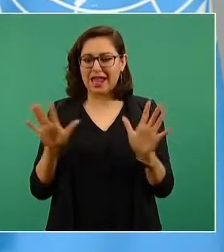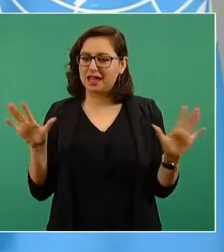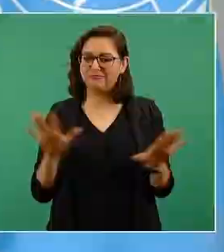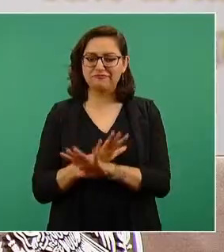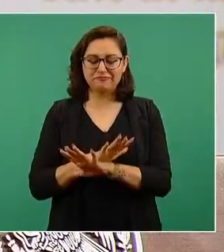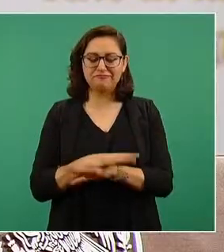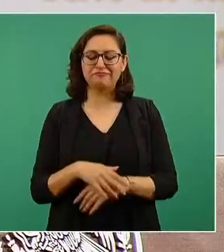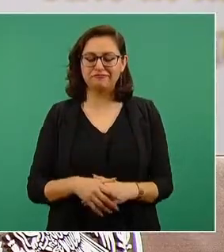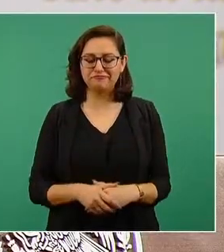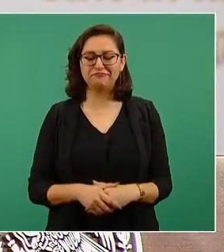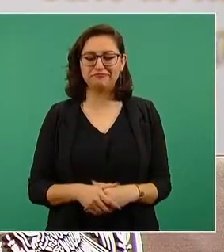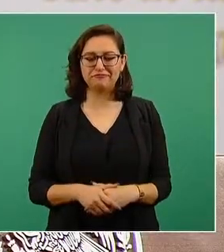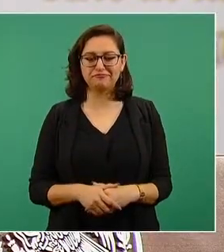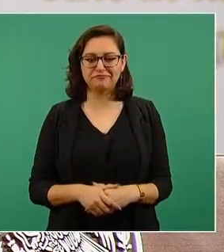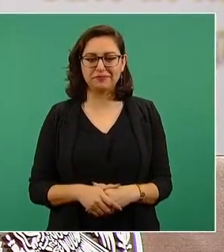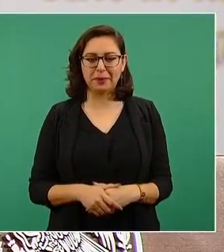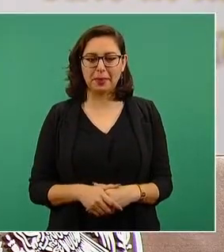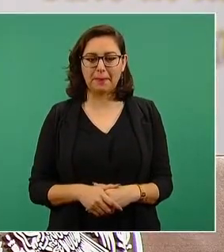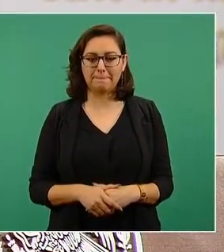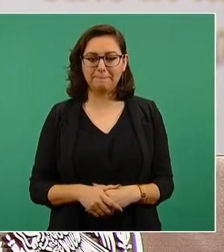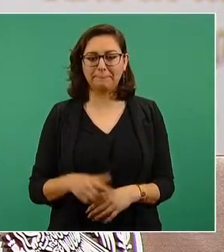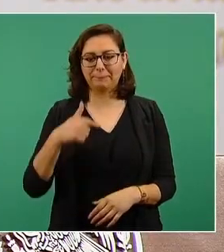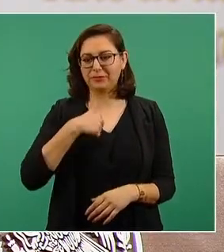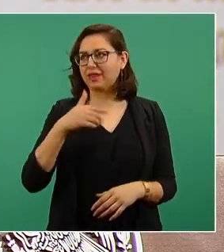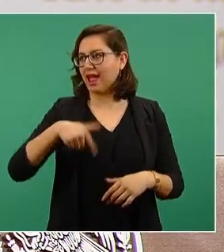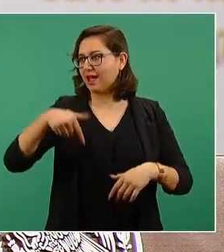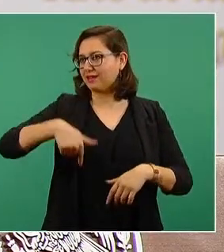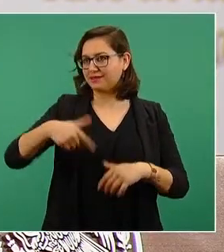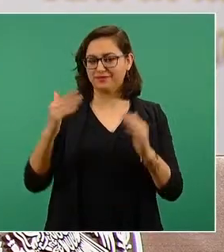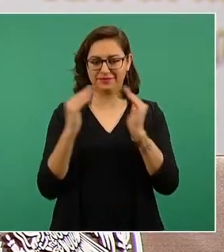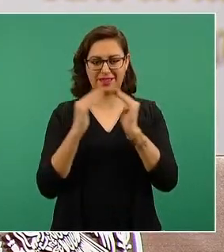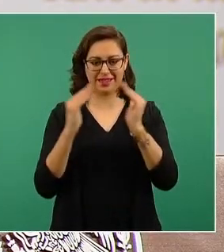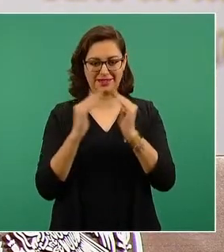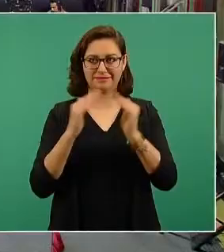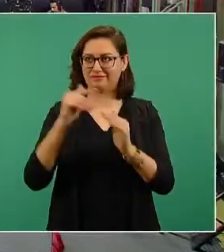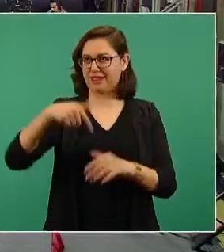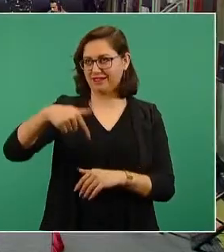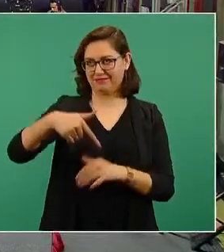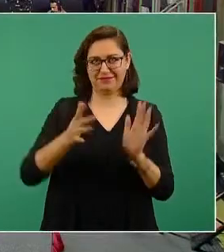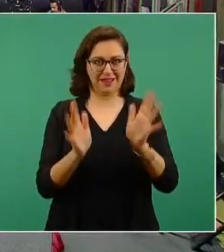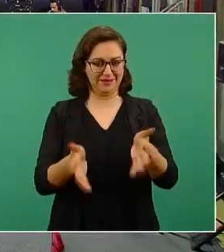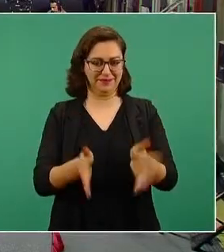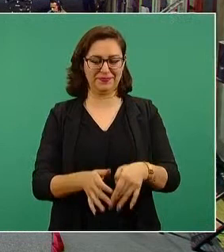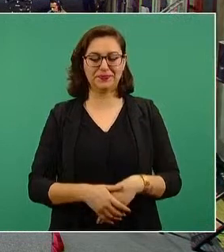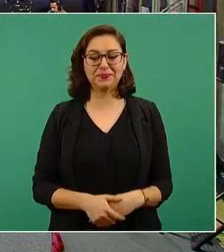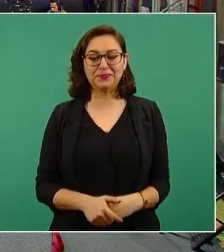Ya estoy domiciliado aquí en Palacio Nacional.